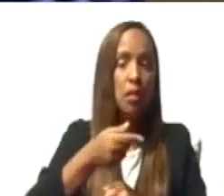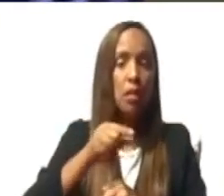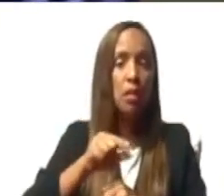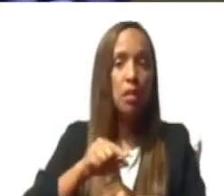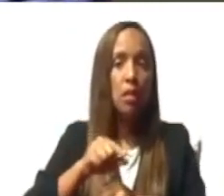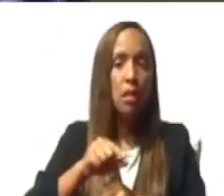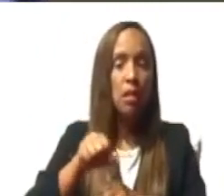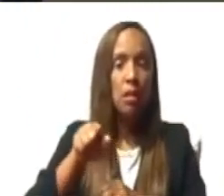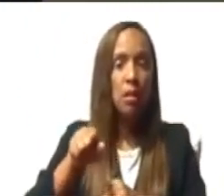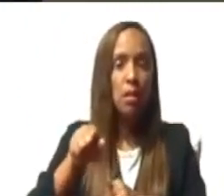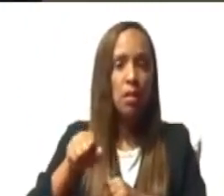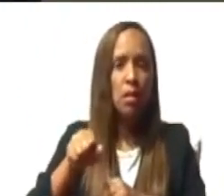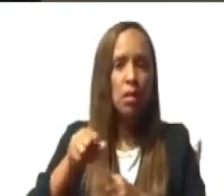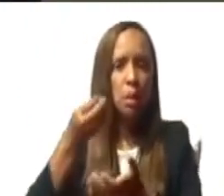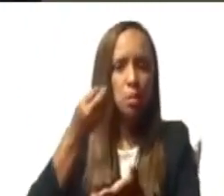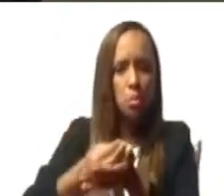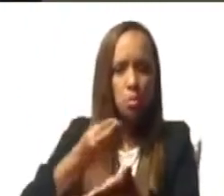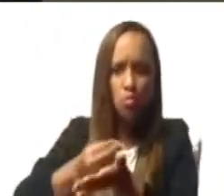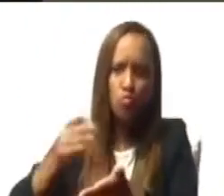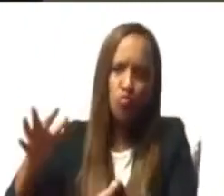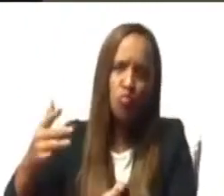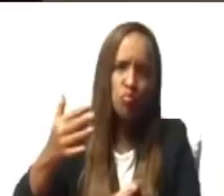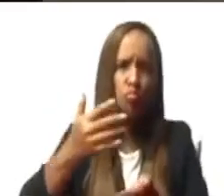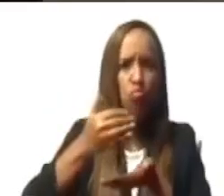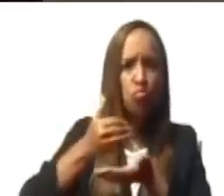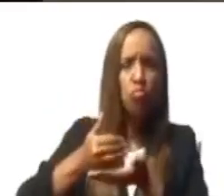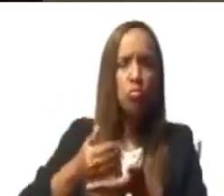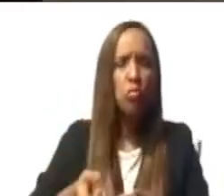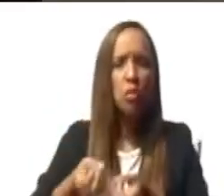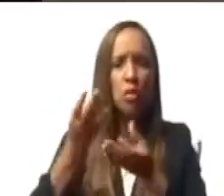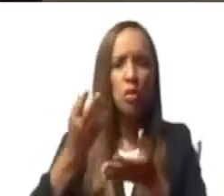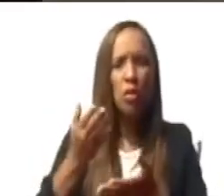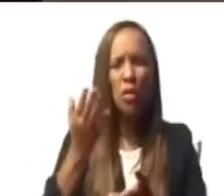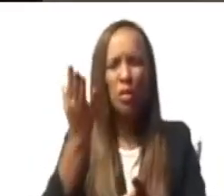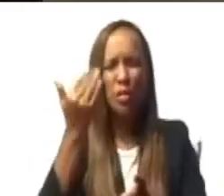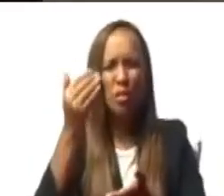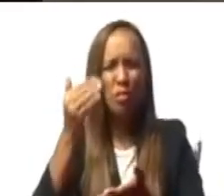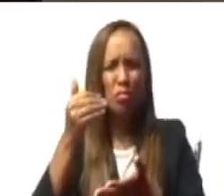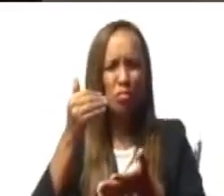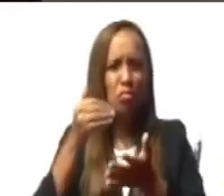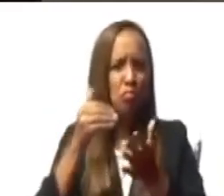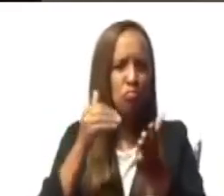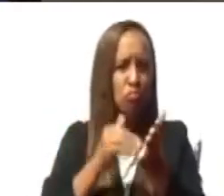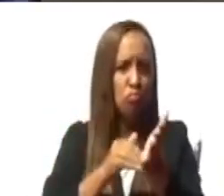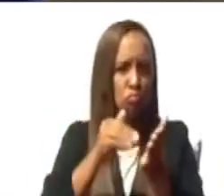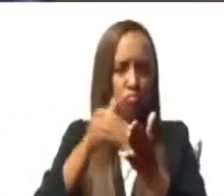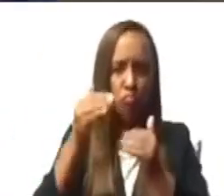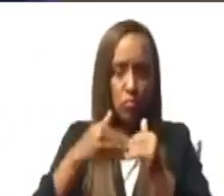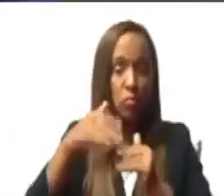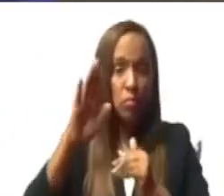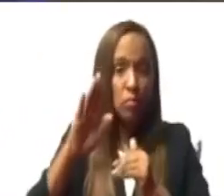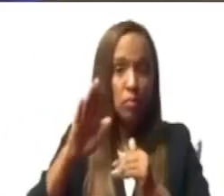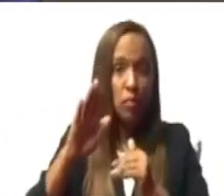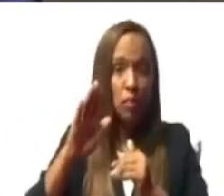1.086.799.9 millones en esta nueva reformulación. Pero bueno,